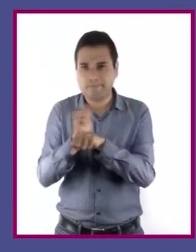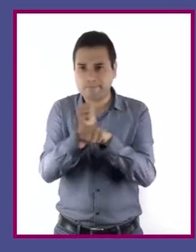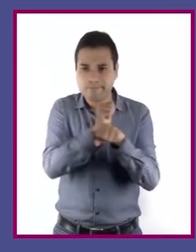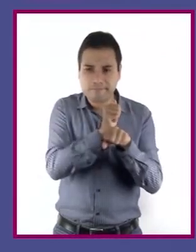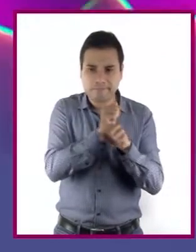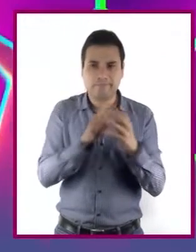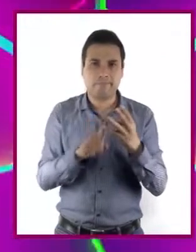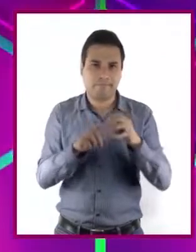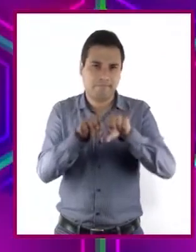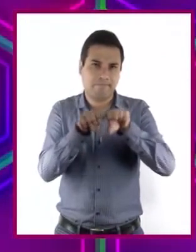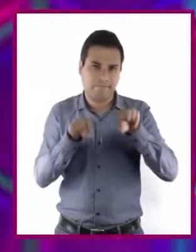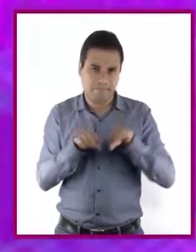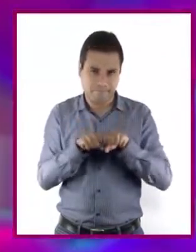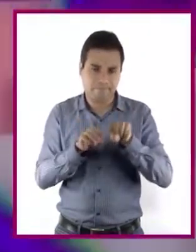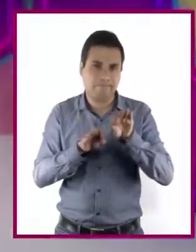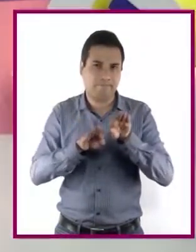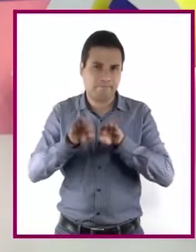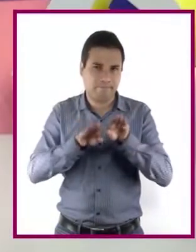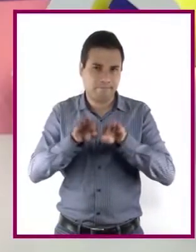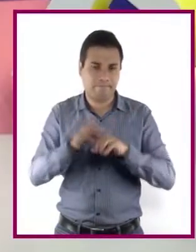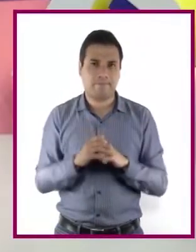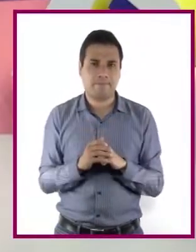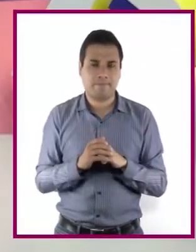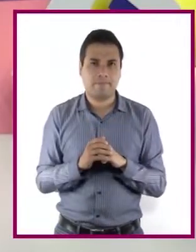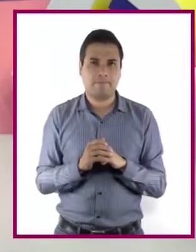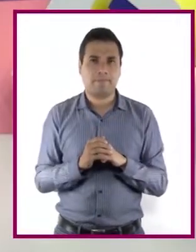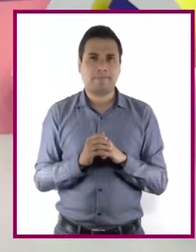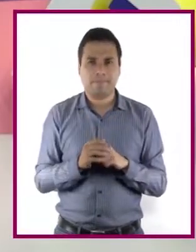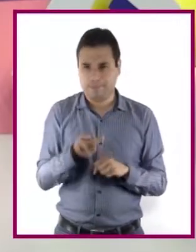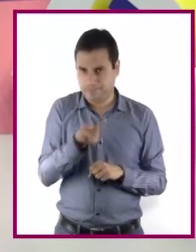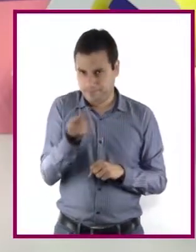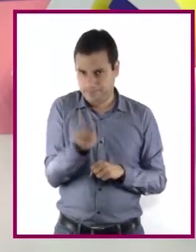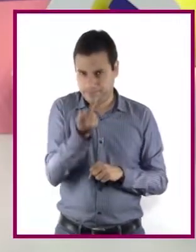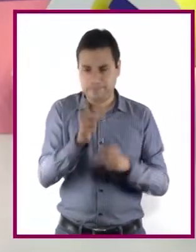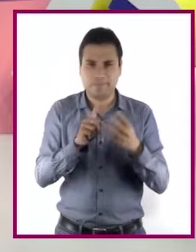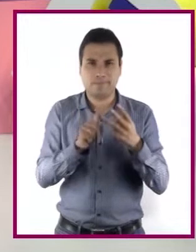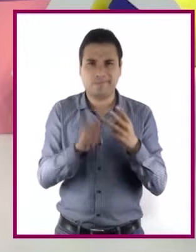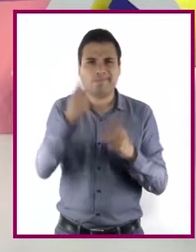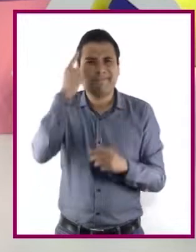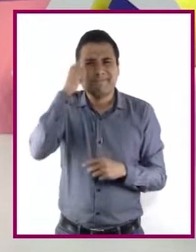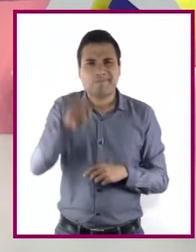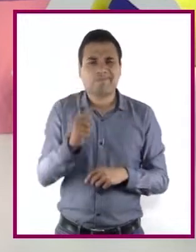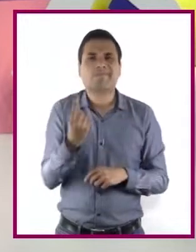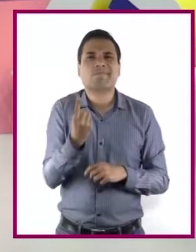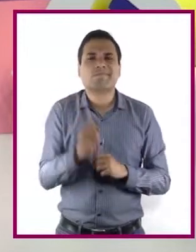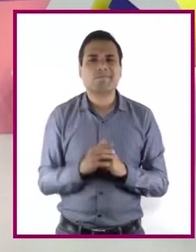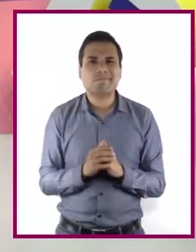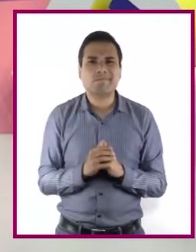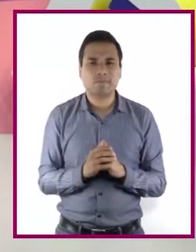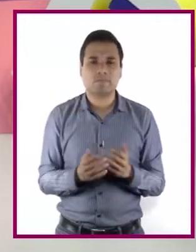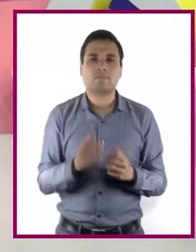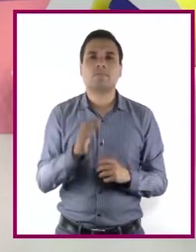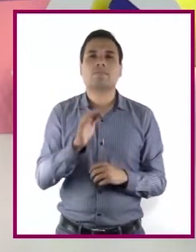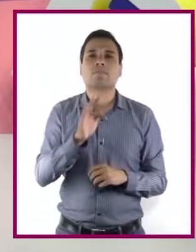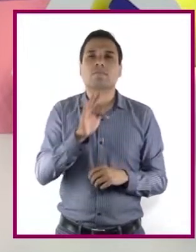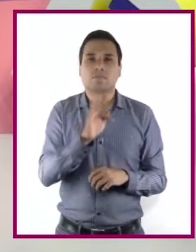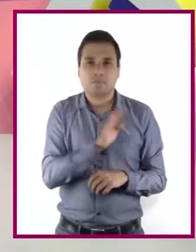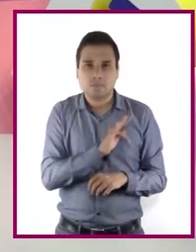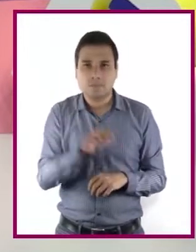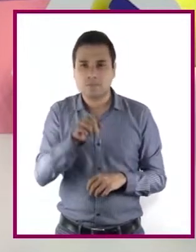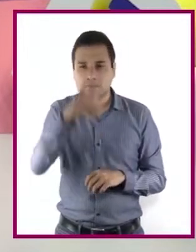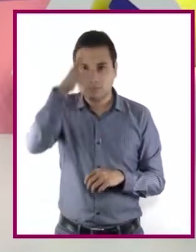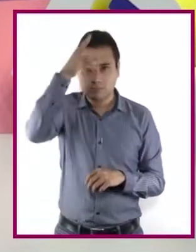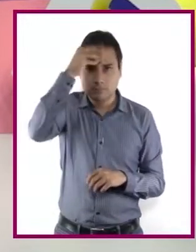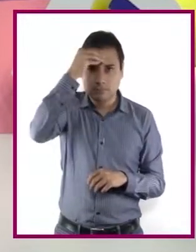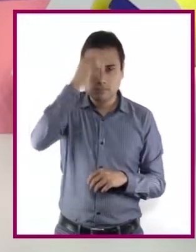trabajo en equipo. En cuanto a la tercera pregunta, ¿para qué evaluar? Diremos que es para identificar la adquisición de saberes